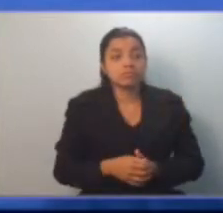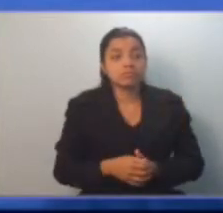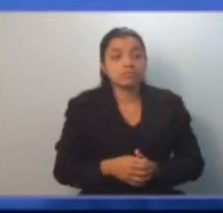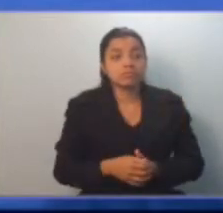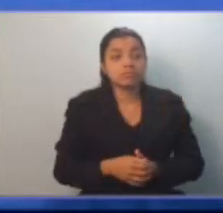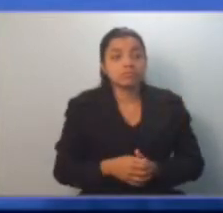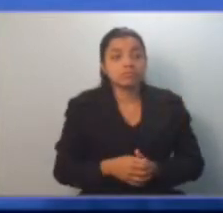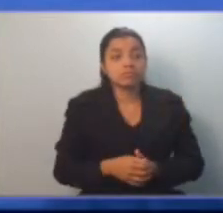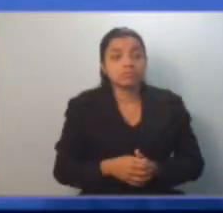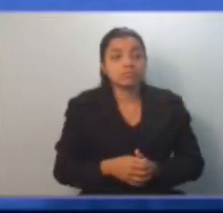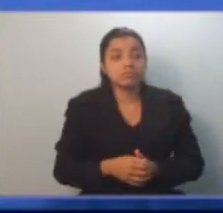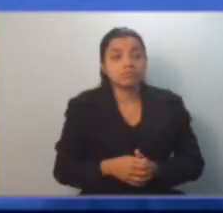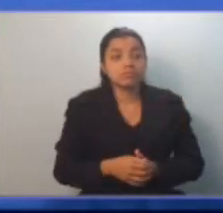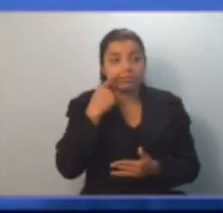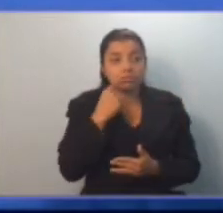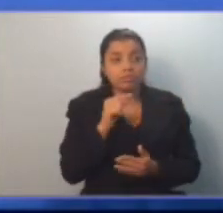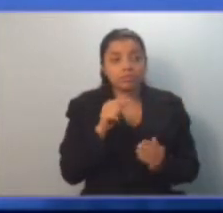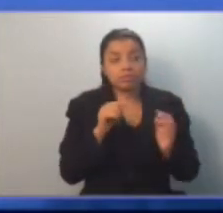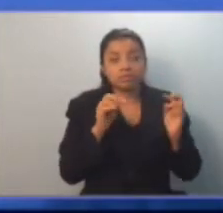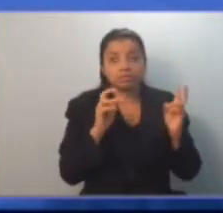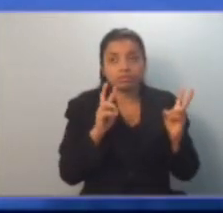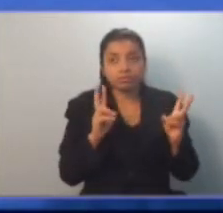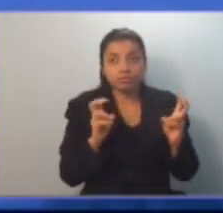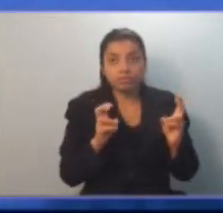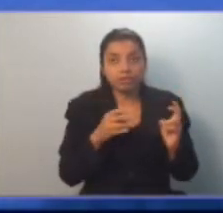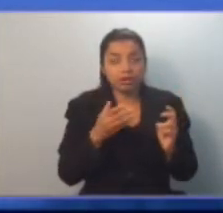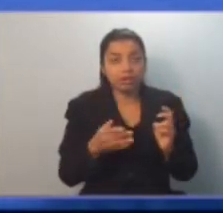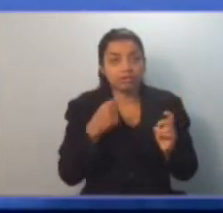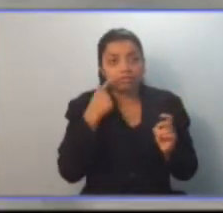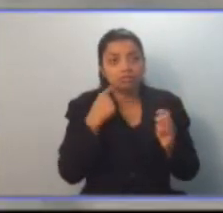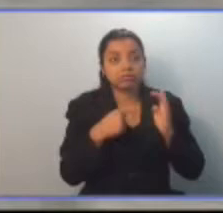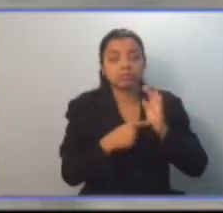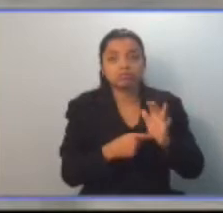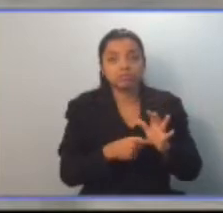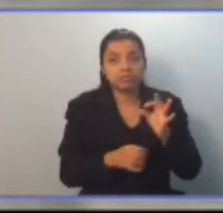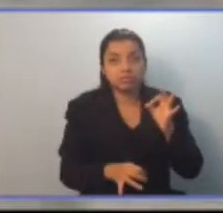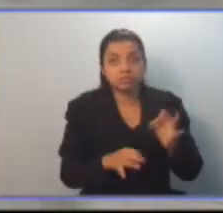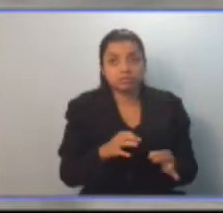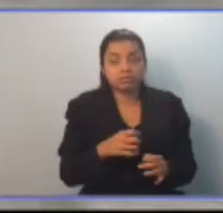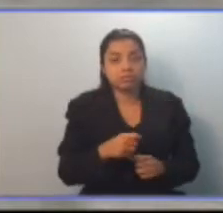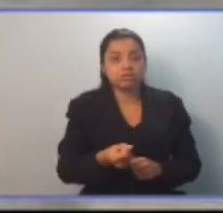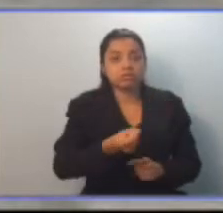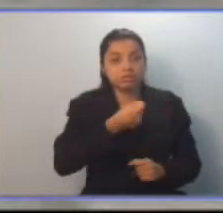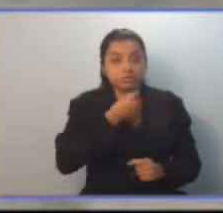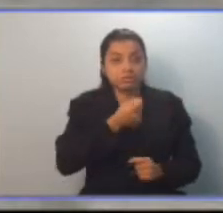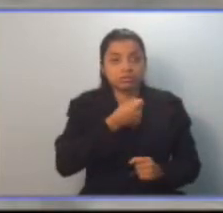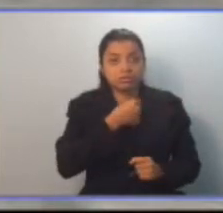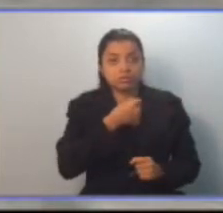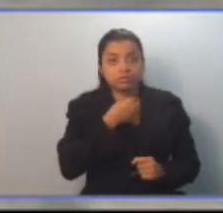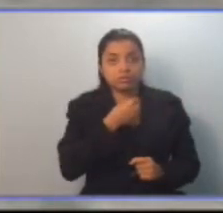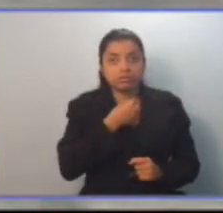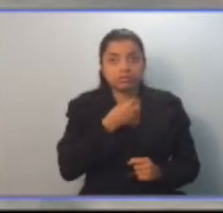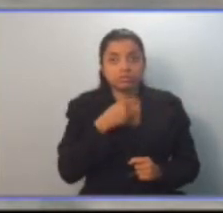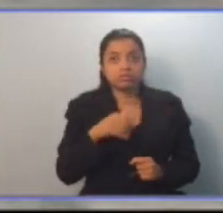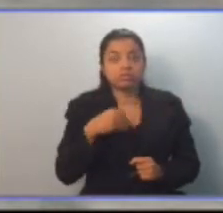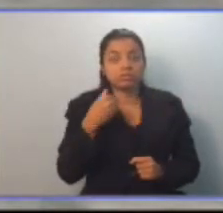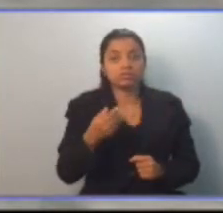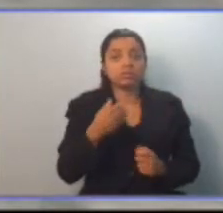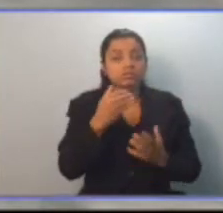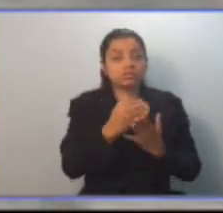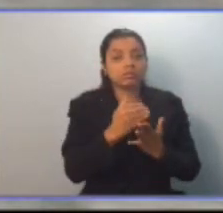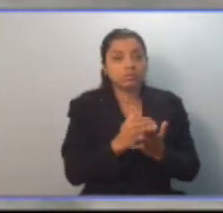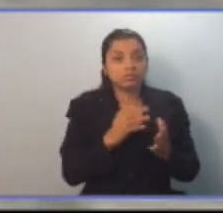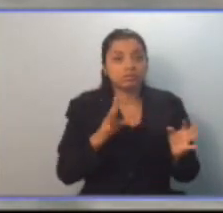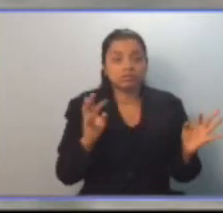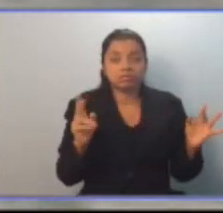una gestión de evidencia. En caso que hayan evidencias, se tendría el control de estas en forma detallada. Además, la agenda de